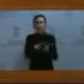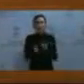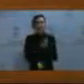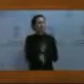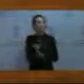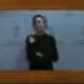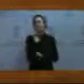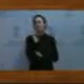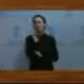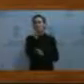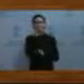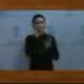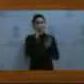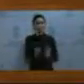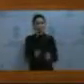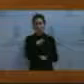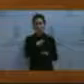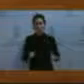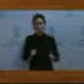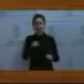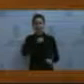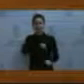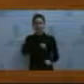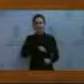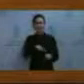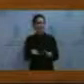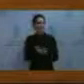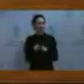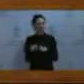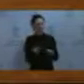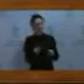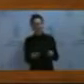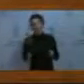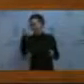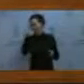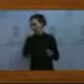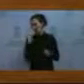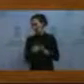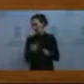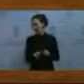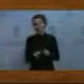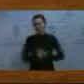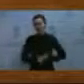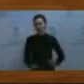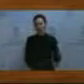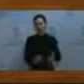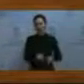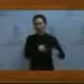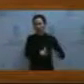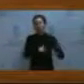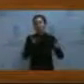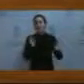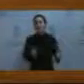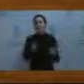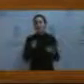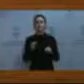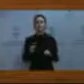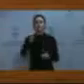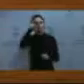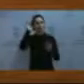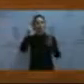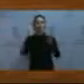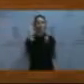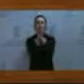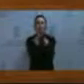que han defraudado a todos los ciudadanos. Por tanto, señorías, les pedimos coherencia en nuestros actos y por ello les hemos remitido